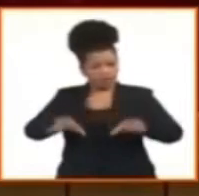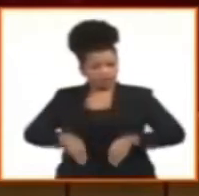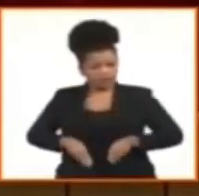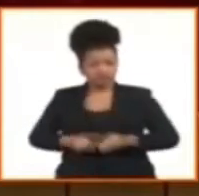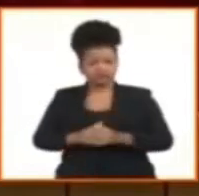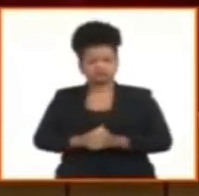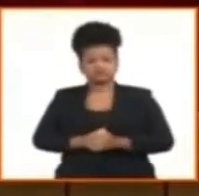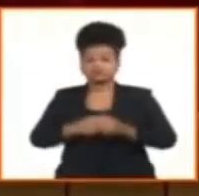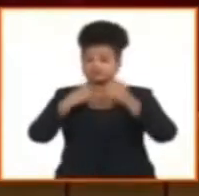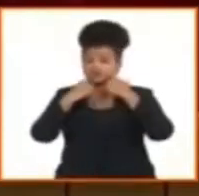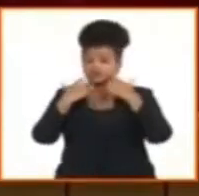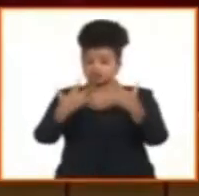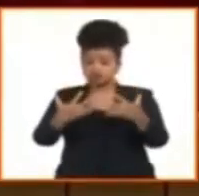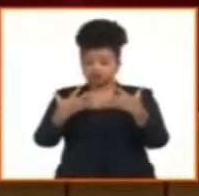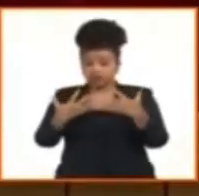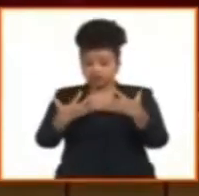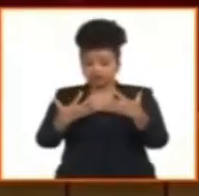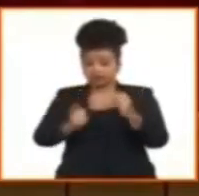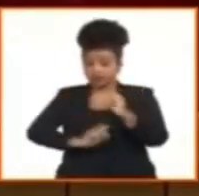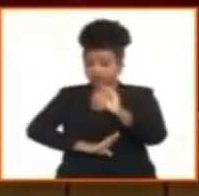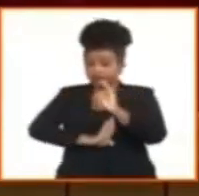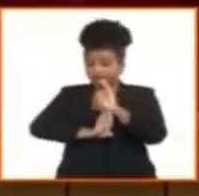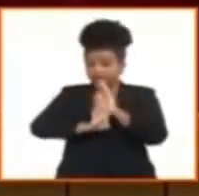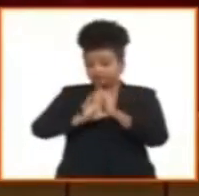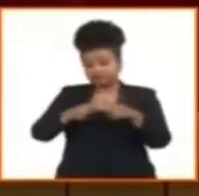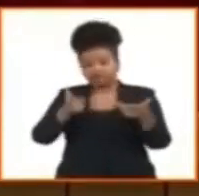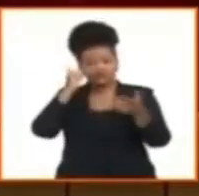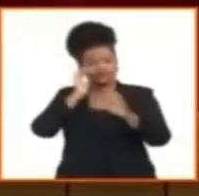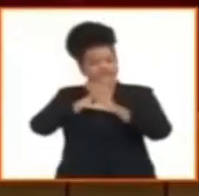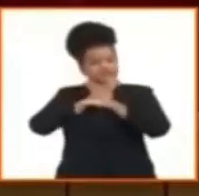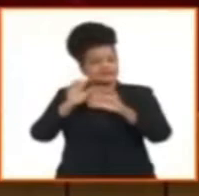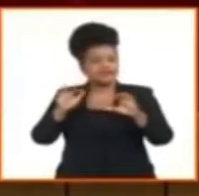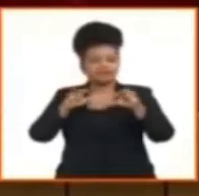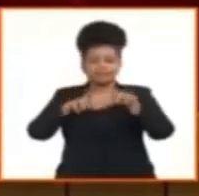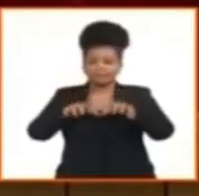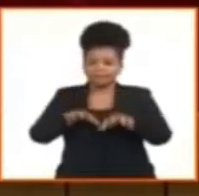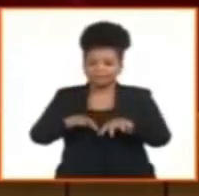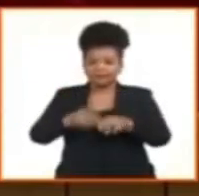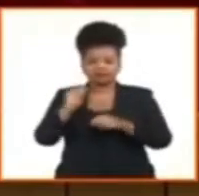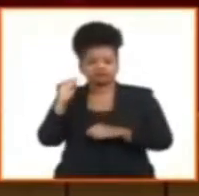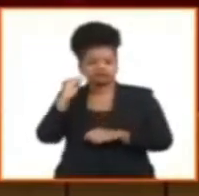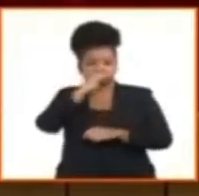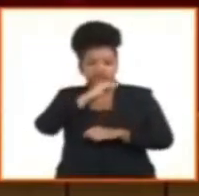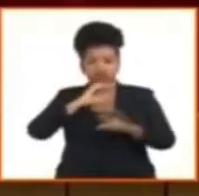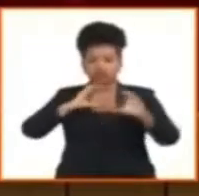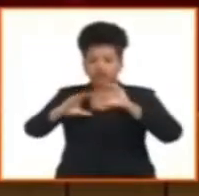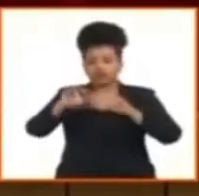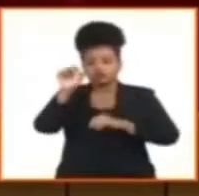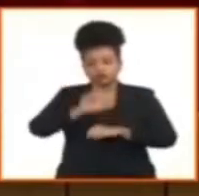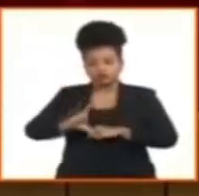gestión la ciencia y la innovación, la informatización de la sociedad y la comunicación social como